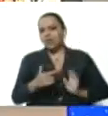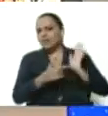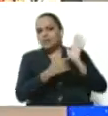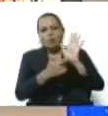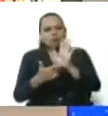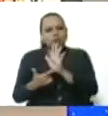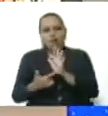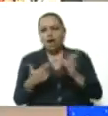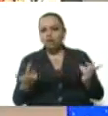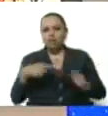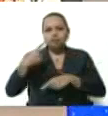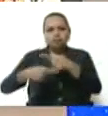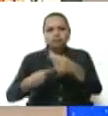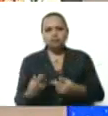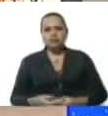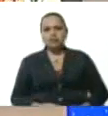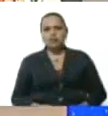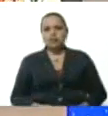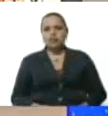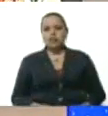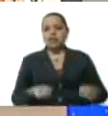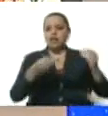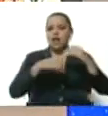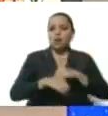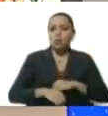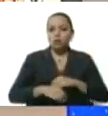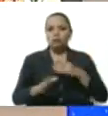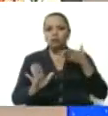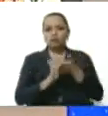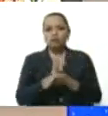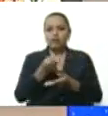etapas, en la disposición unilateral del territorio,